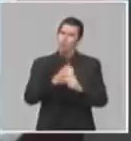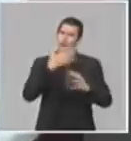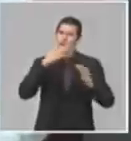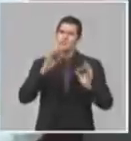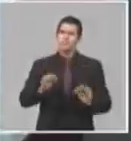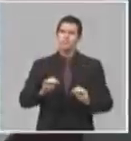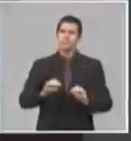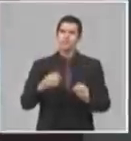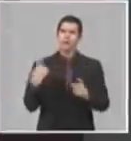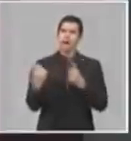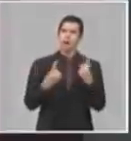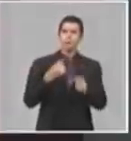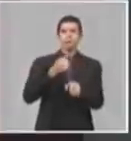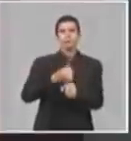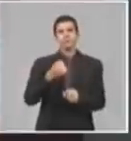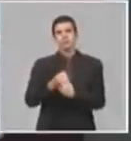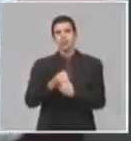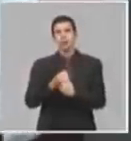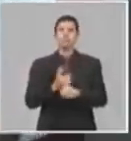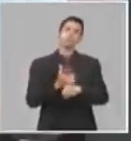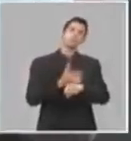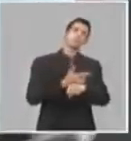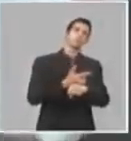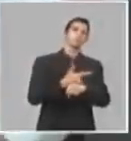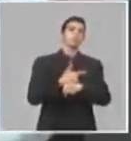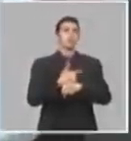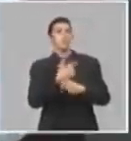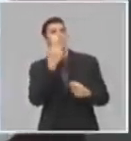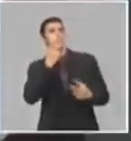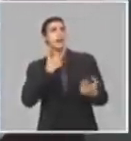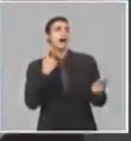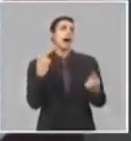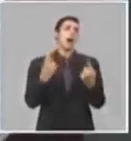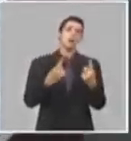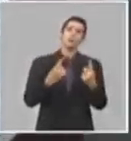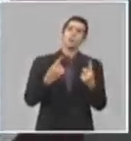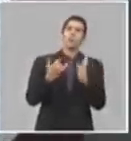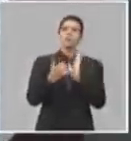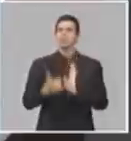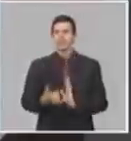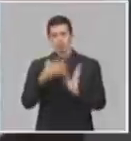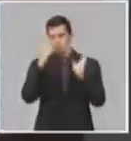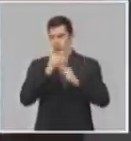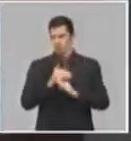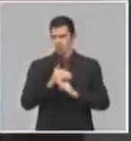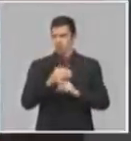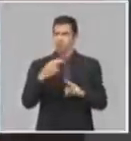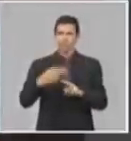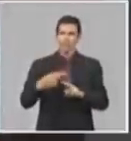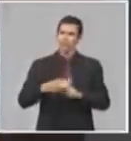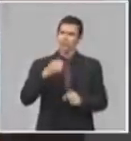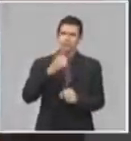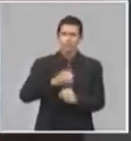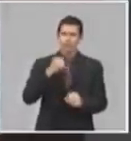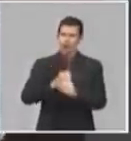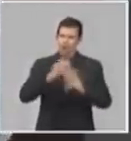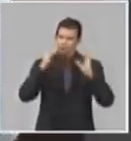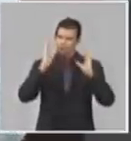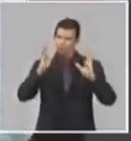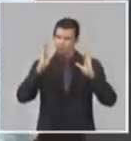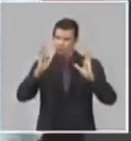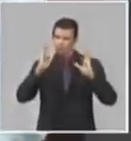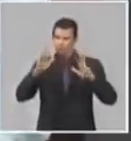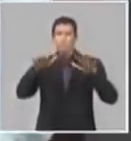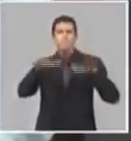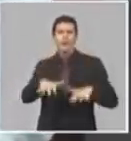más rápido y otras llevarán el tiempo necesario para terminar de implementarla. Pero todo lo que está en esta estrategia lo vamos